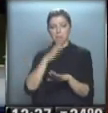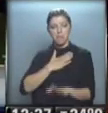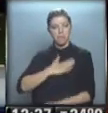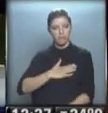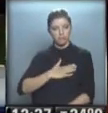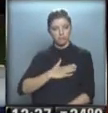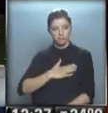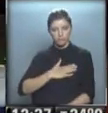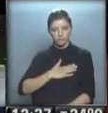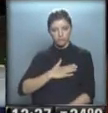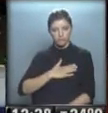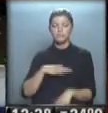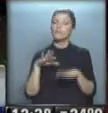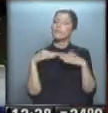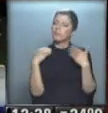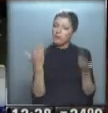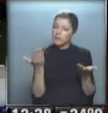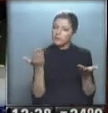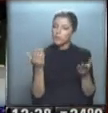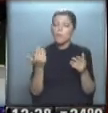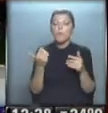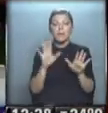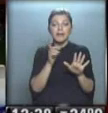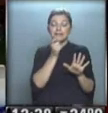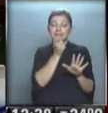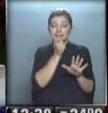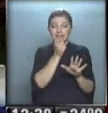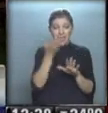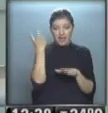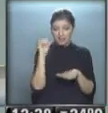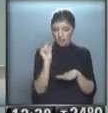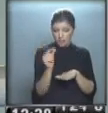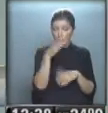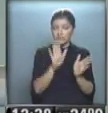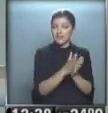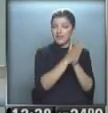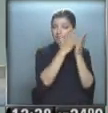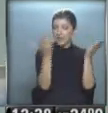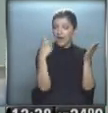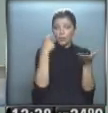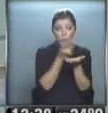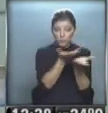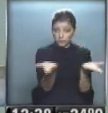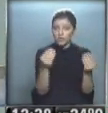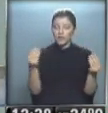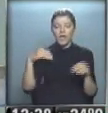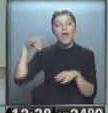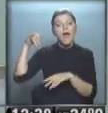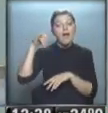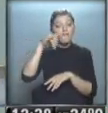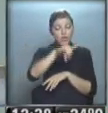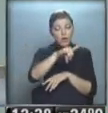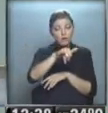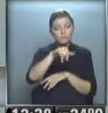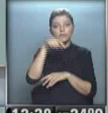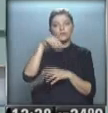hijos. Por eso, quizás, como señala un reciente artículo del diario británico The Independent, el uso de drones es uno